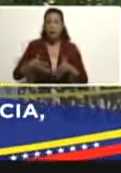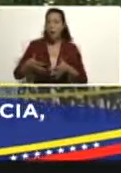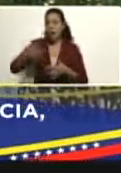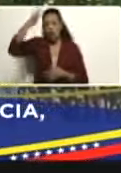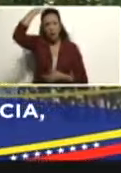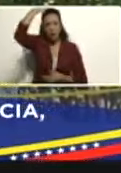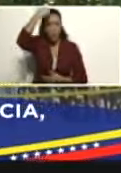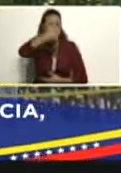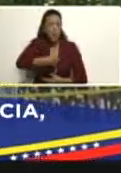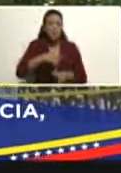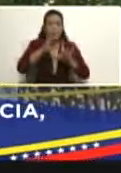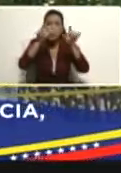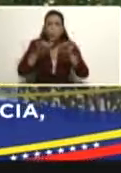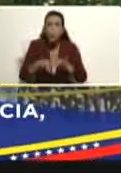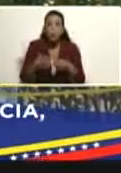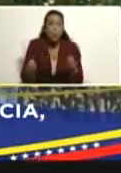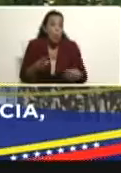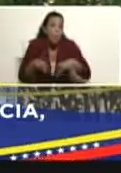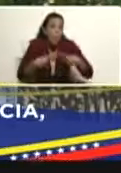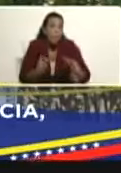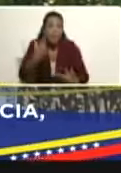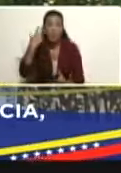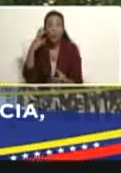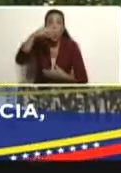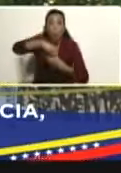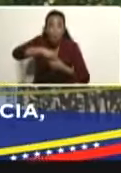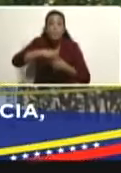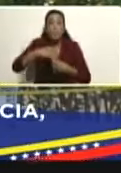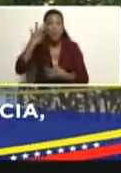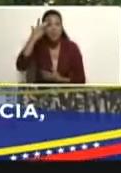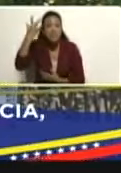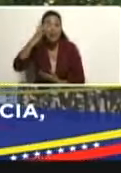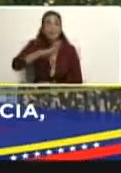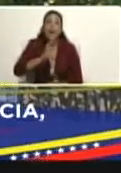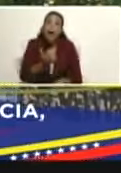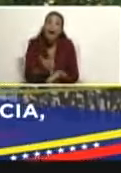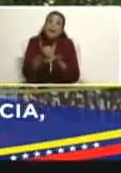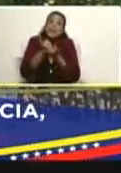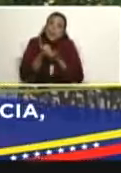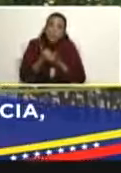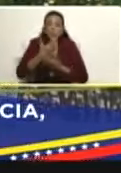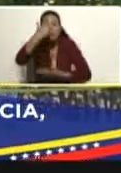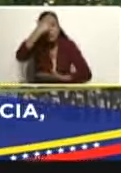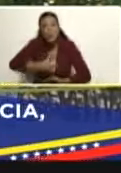que estar también imbuidos en esa vanguardia, ver cómo aplicar la inteligencia artificial